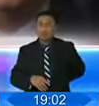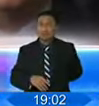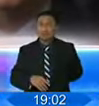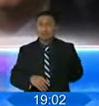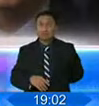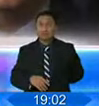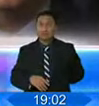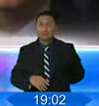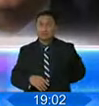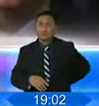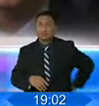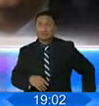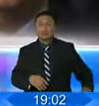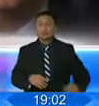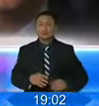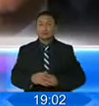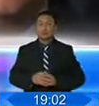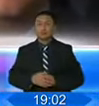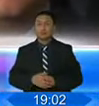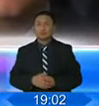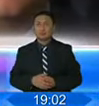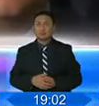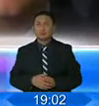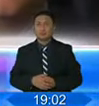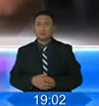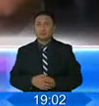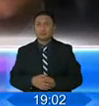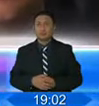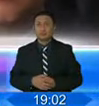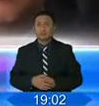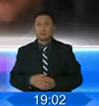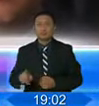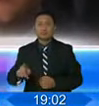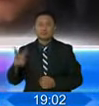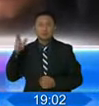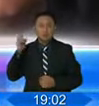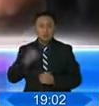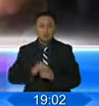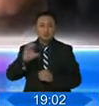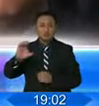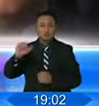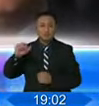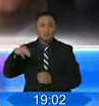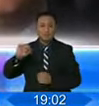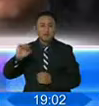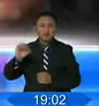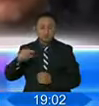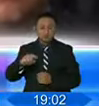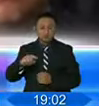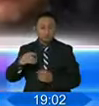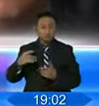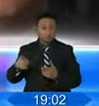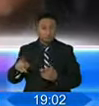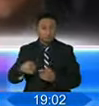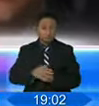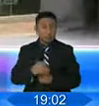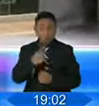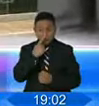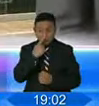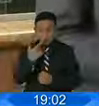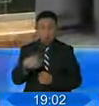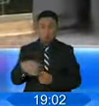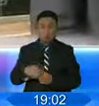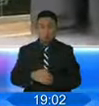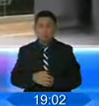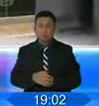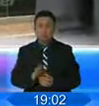alias, que están incluidos en el laudo arbitral de Kaminoska, pues yo creo que le va a interesar en exceso. Que las